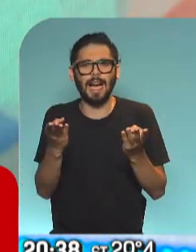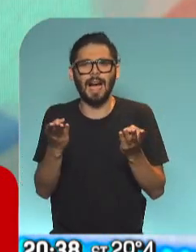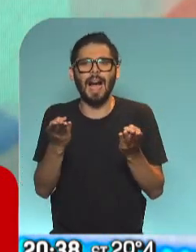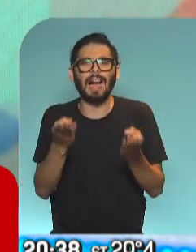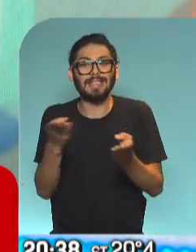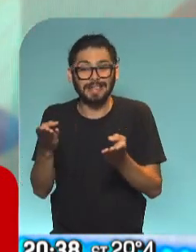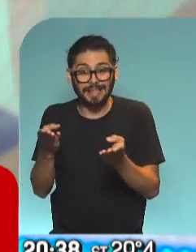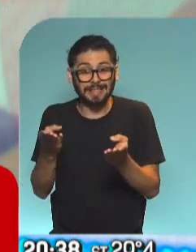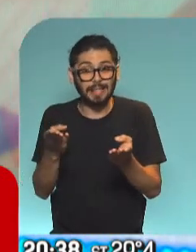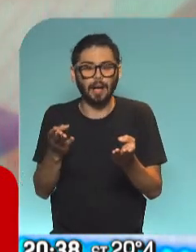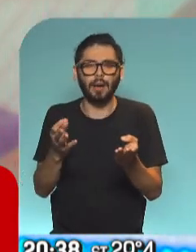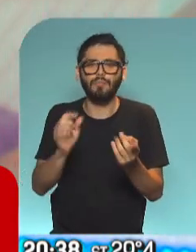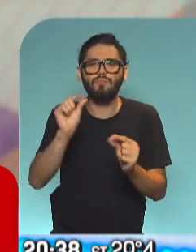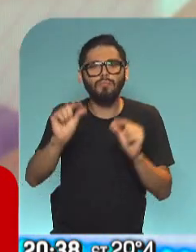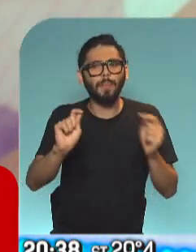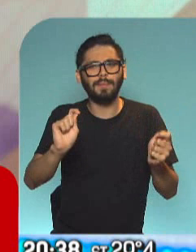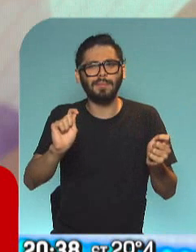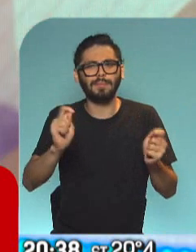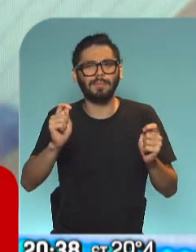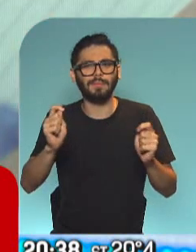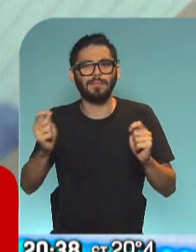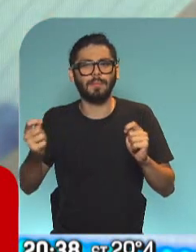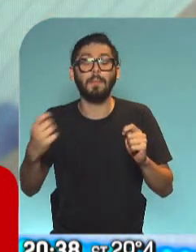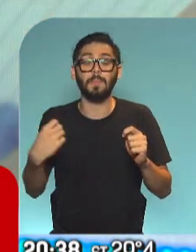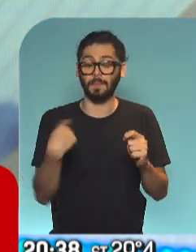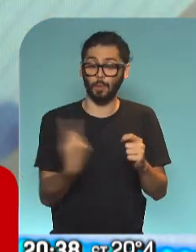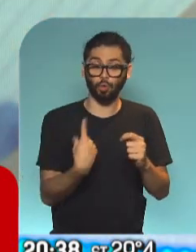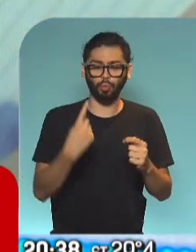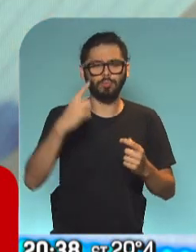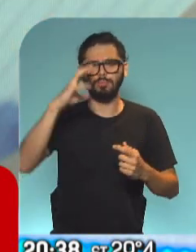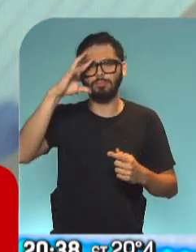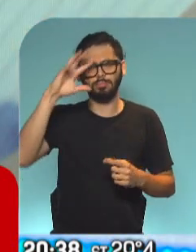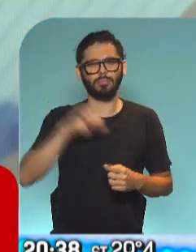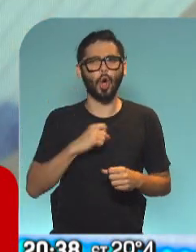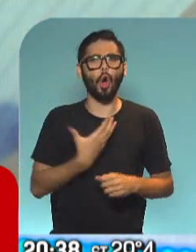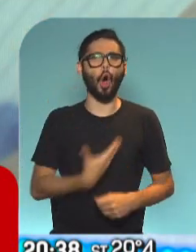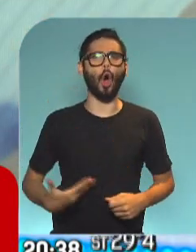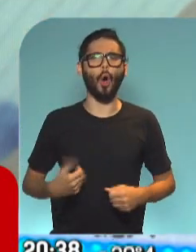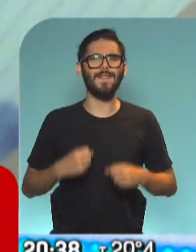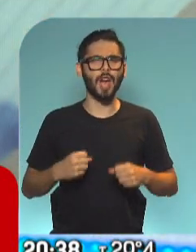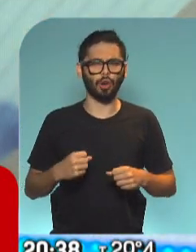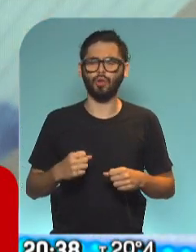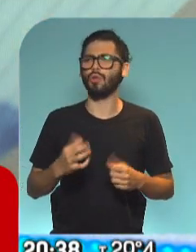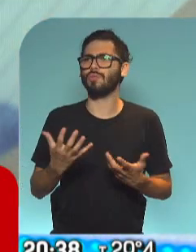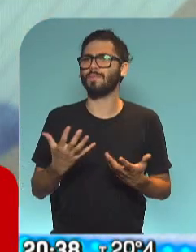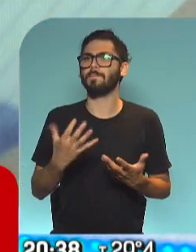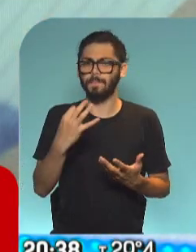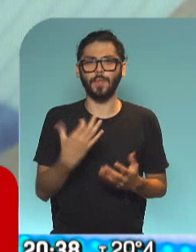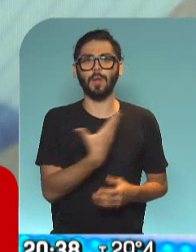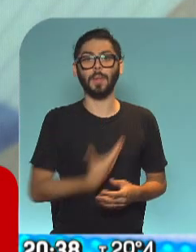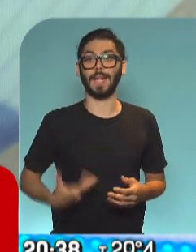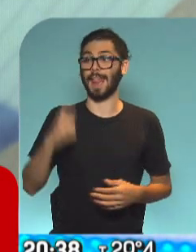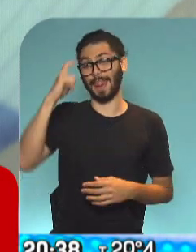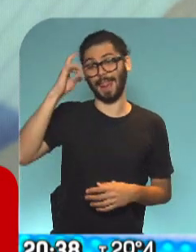coyuntura se van transformando porque nuestro desafío y lo que nosotros nos proponemos como gobierno y la responsabilidad que asumió el presidente de la Nación el